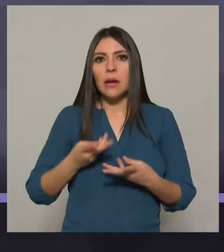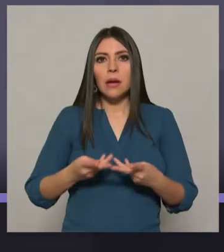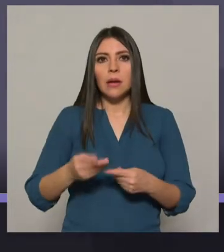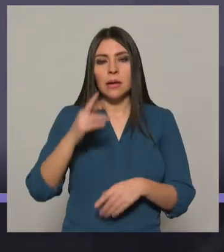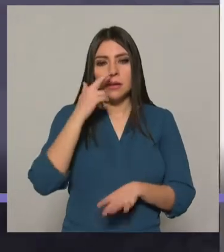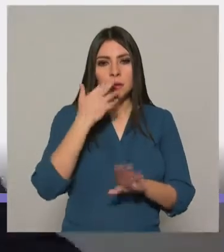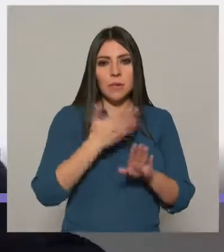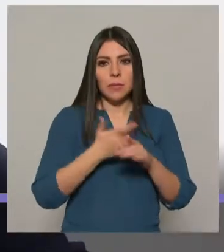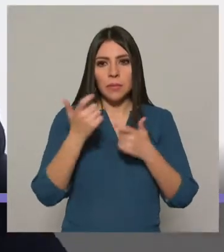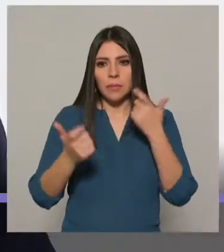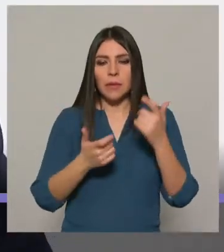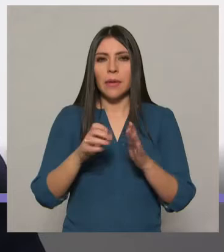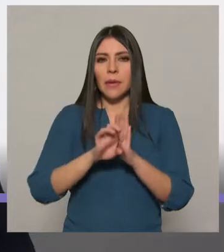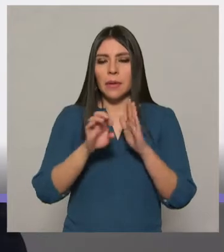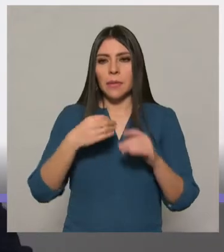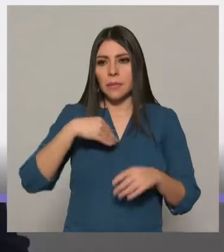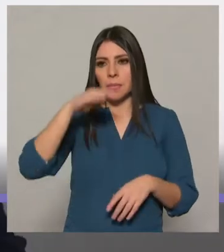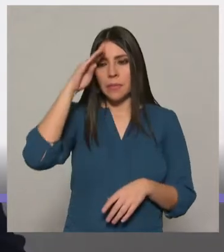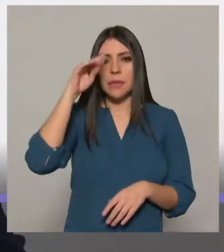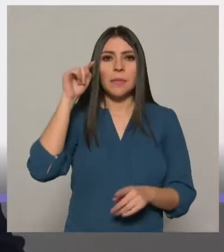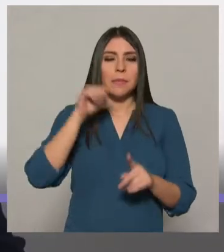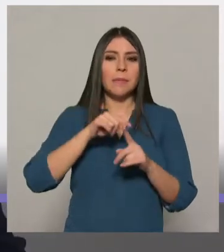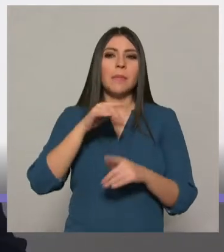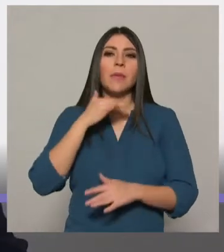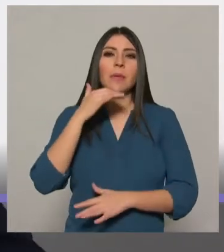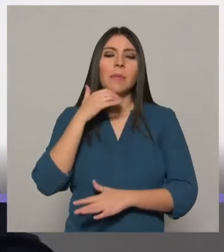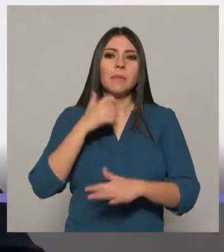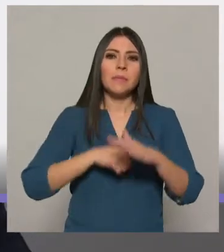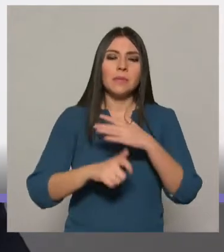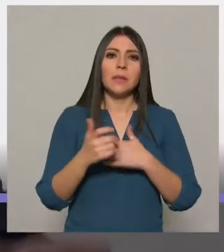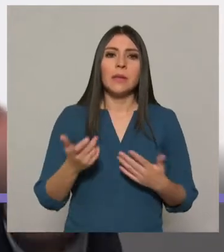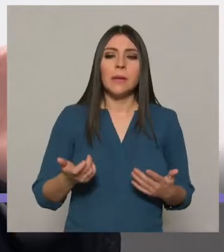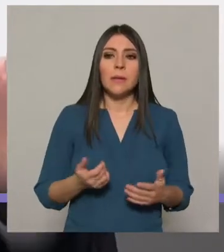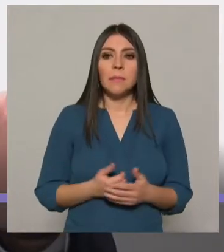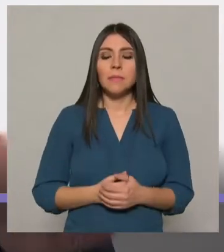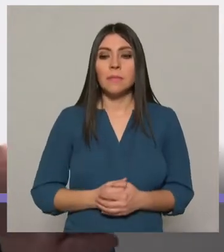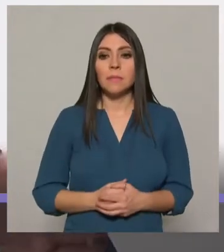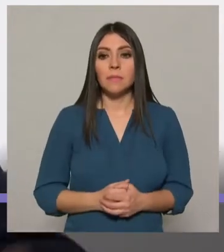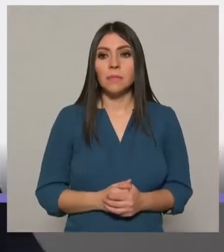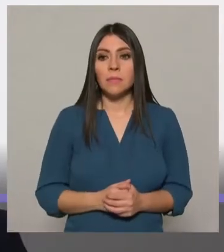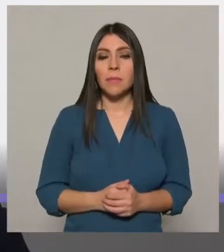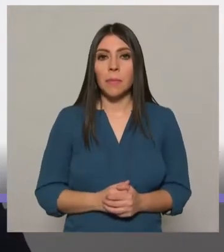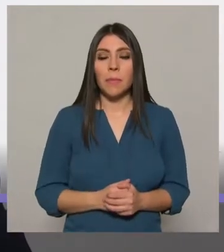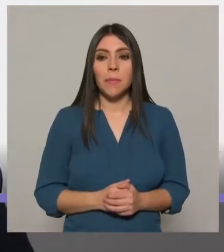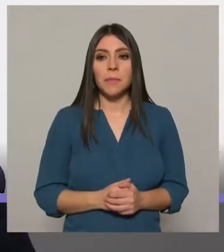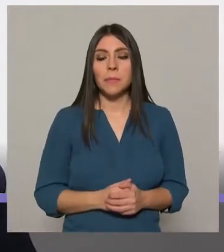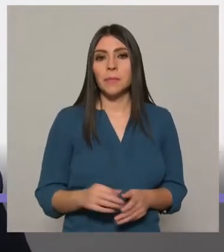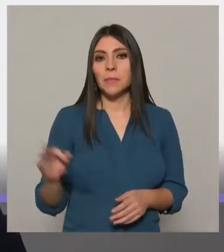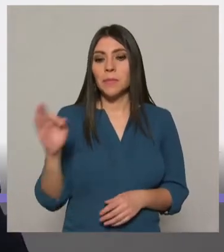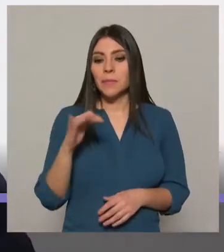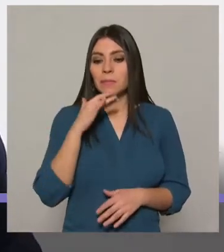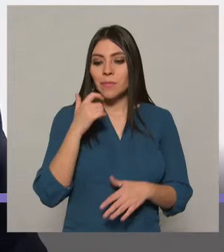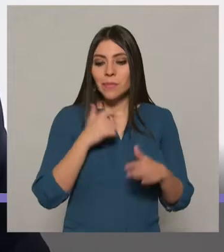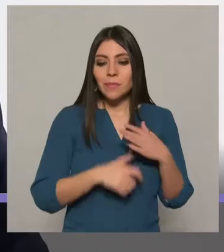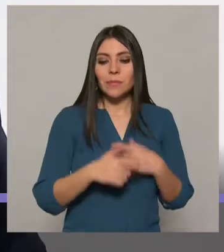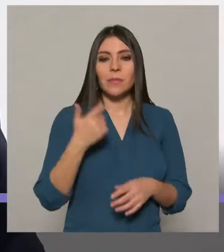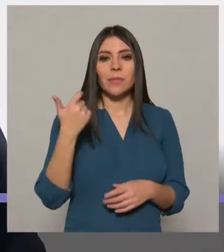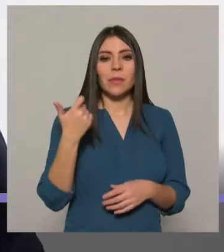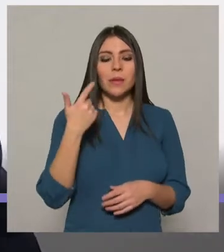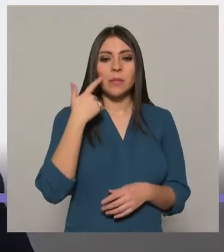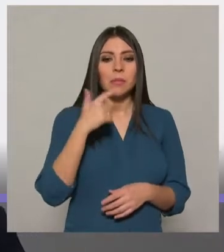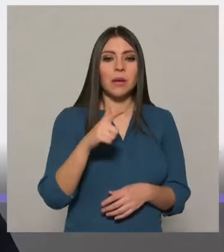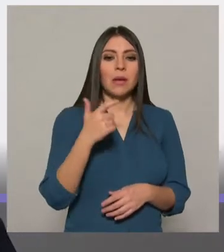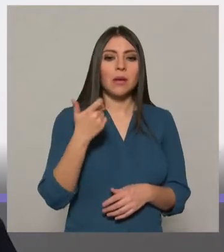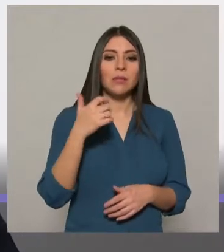que, miren, por ejemplo, el tema de la corrupción. Puede ser que el tema de los moches o las asignaciones o